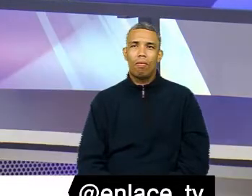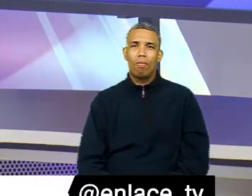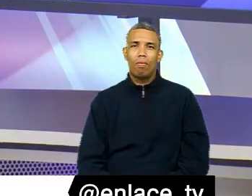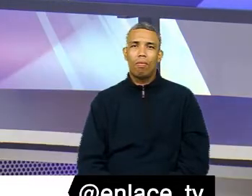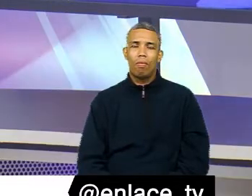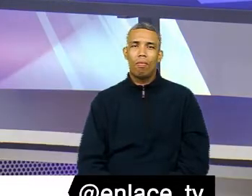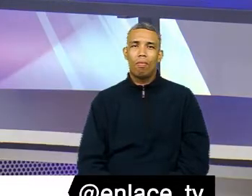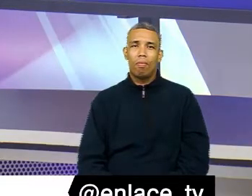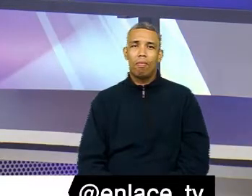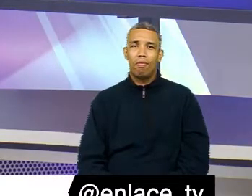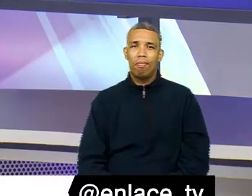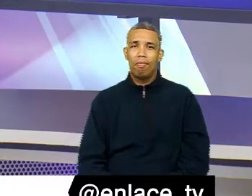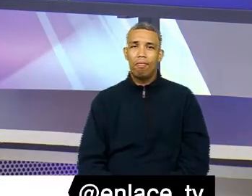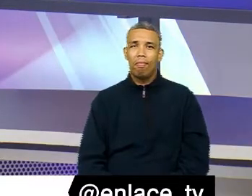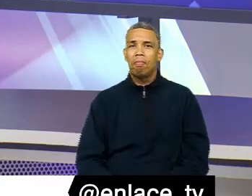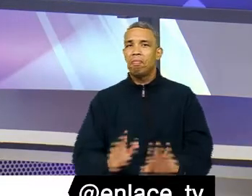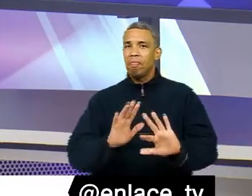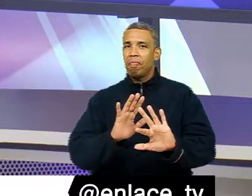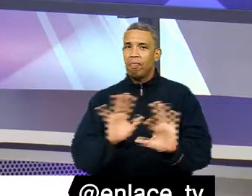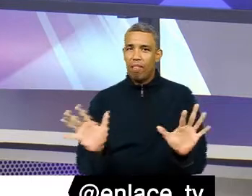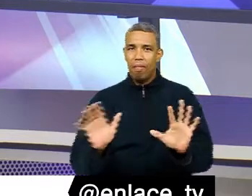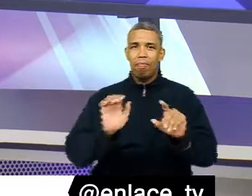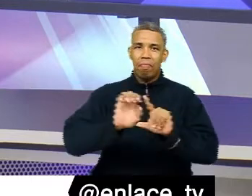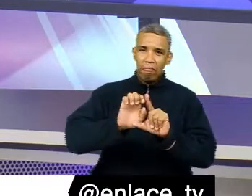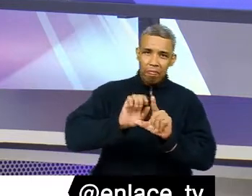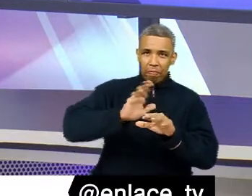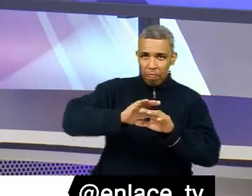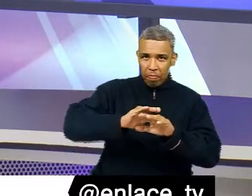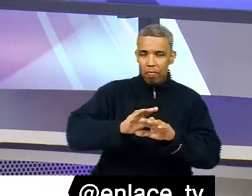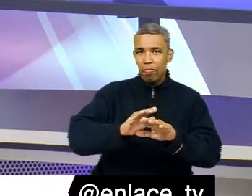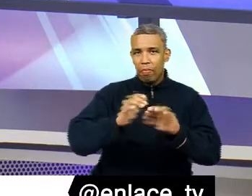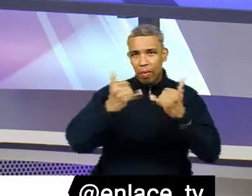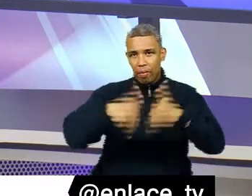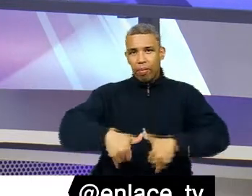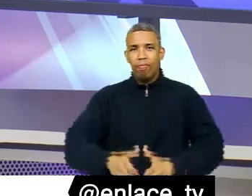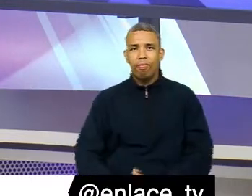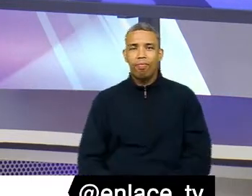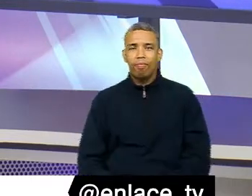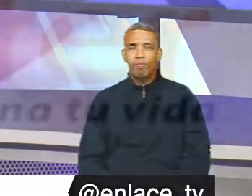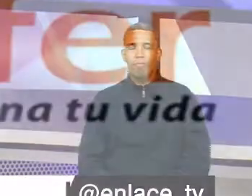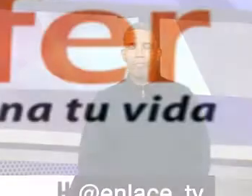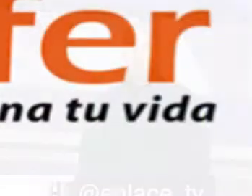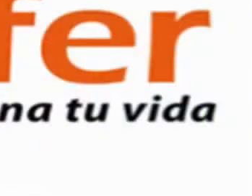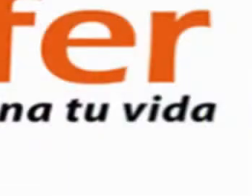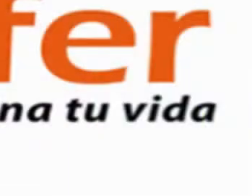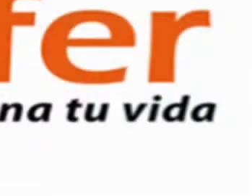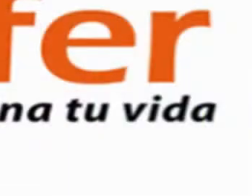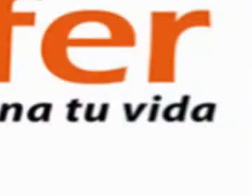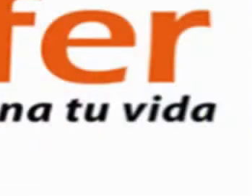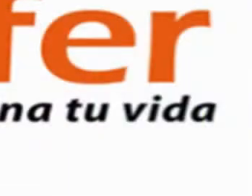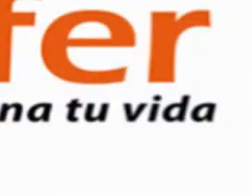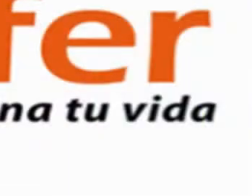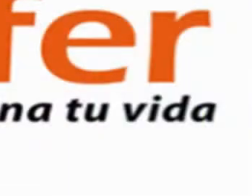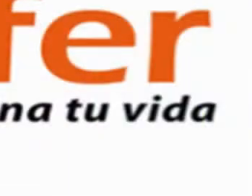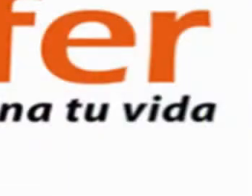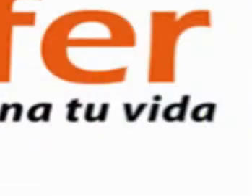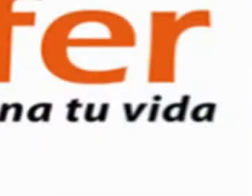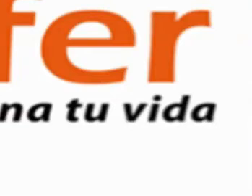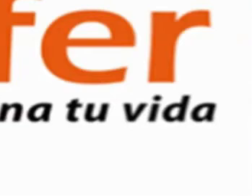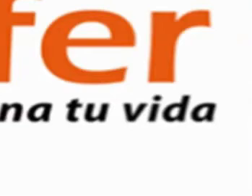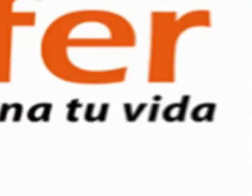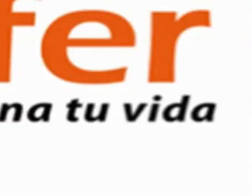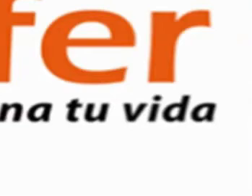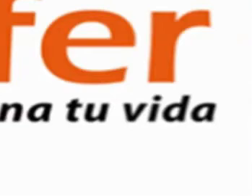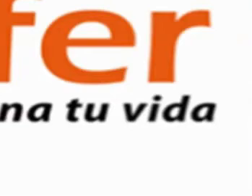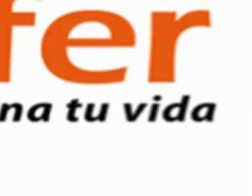Con este recomendado damos por terminada nuestra presente emisión de Enlace Noticias, pero antes de despedirnos, recuerde materiales eléctricos,